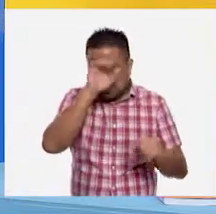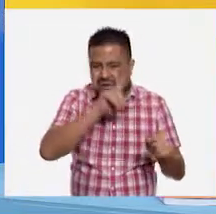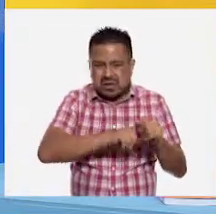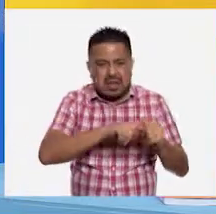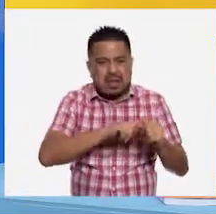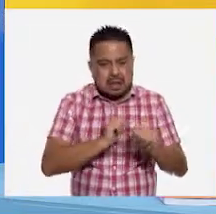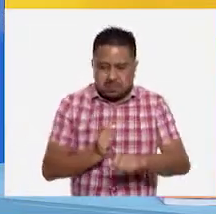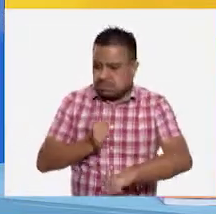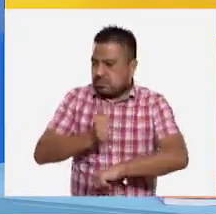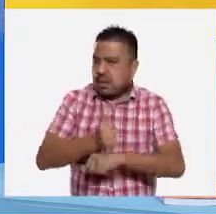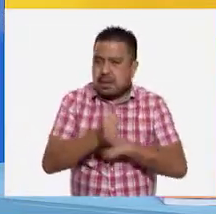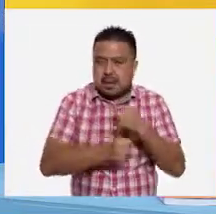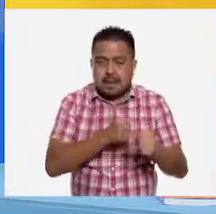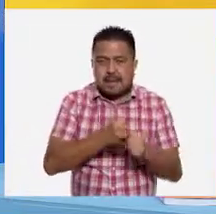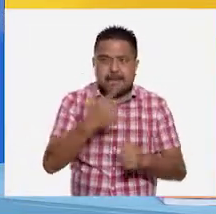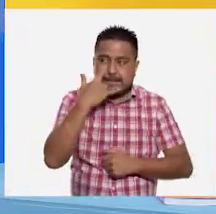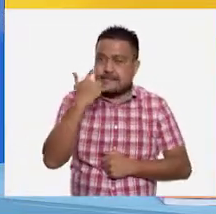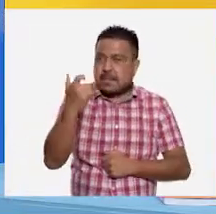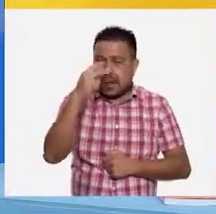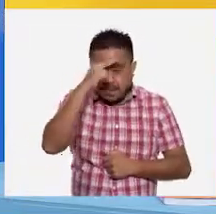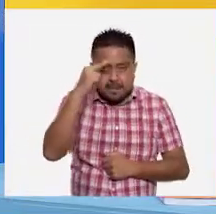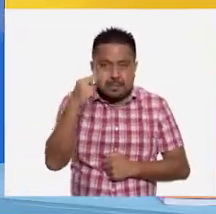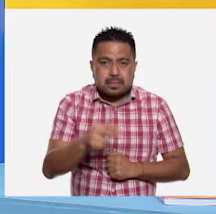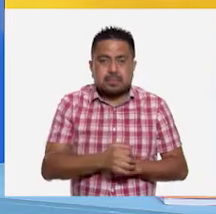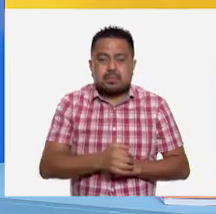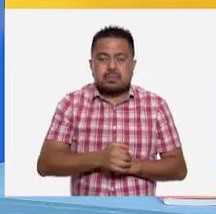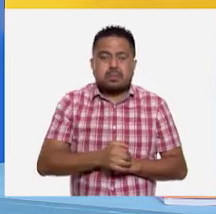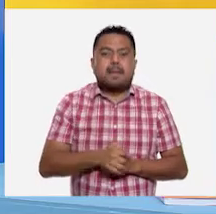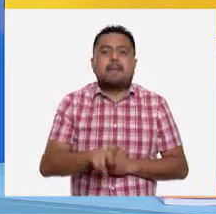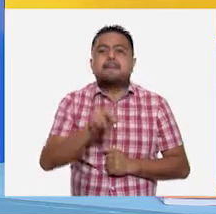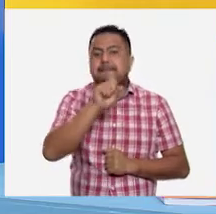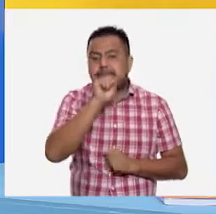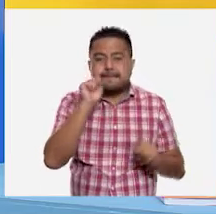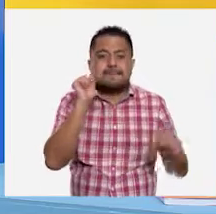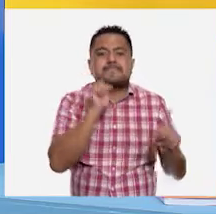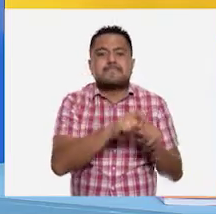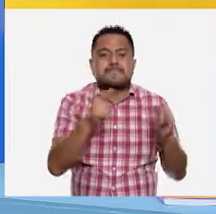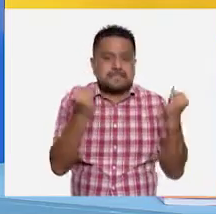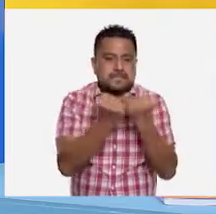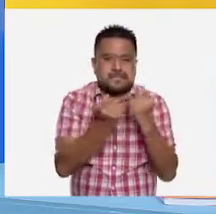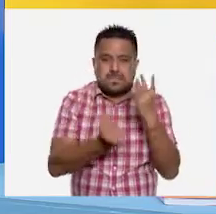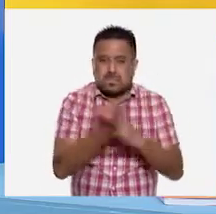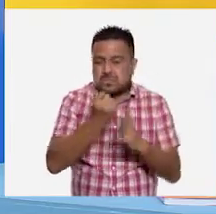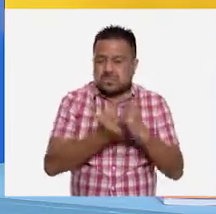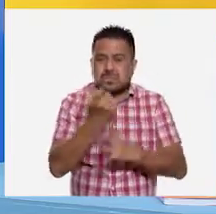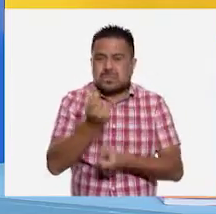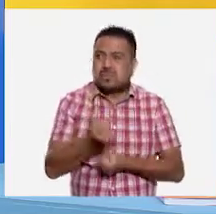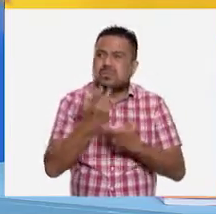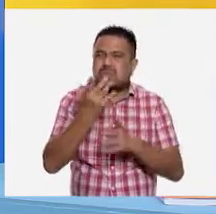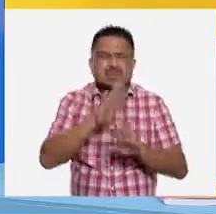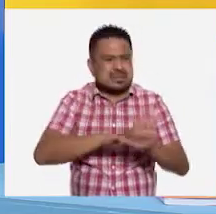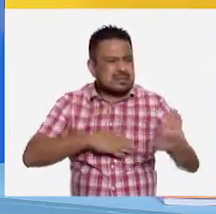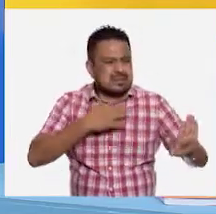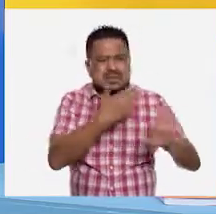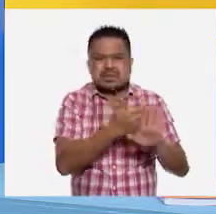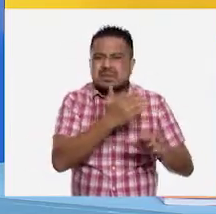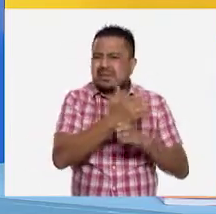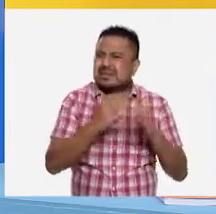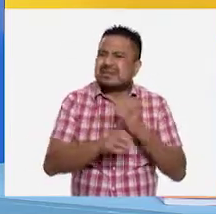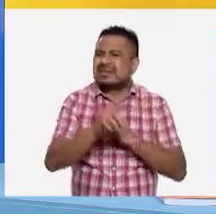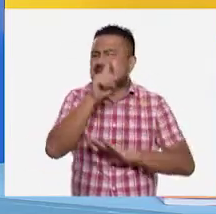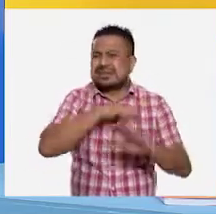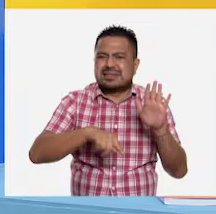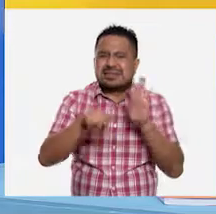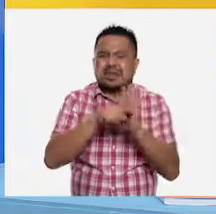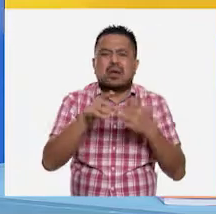había consolidado en los años del milagro mexicano. Pero al mismo tiempo, estas nuevas expresiones criticaban los efectos negativos